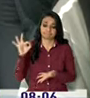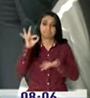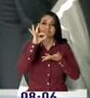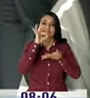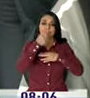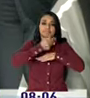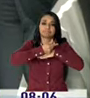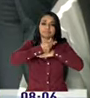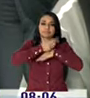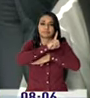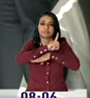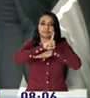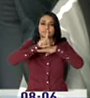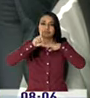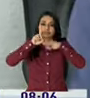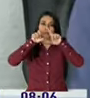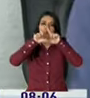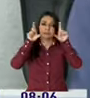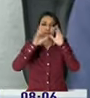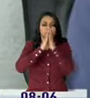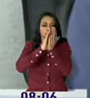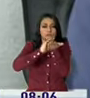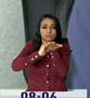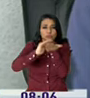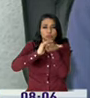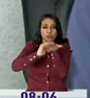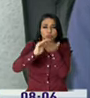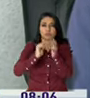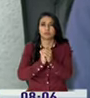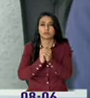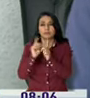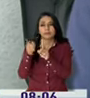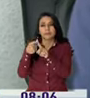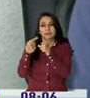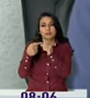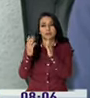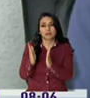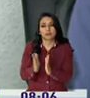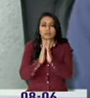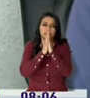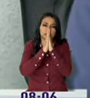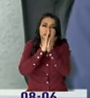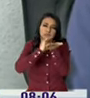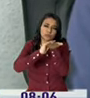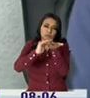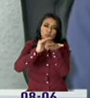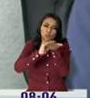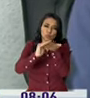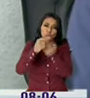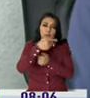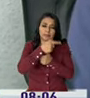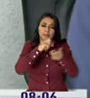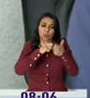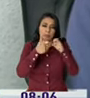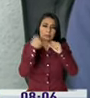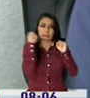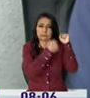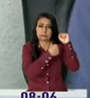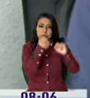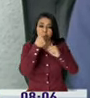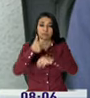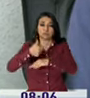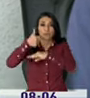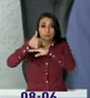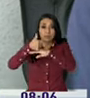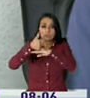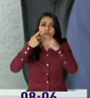cooperativa, pido muchas disculpas. En primer lugar, a la ciudadanía le pido mil disculpas por lo que ha pasado, a las autoridades,